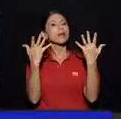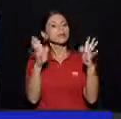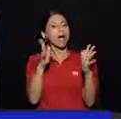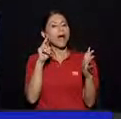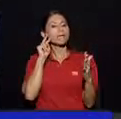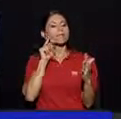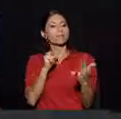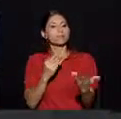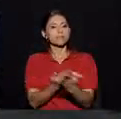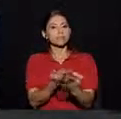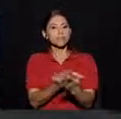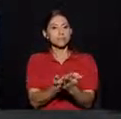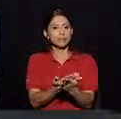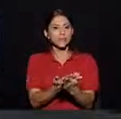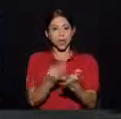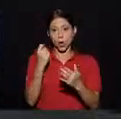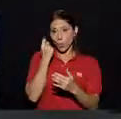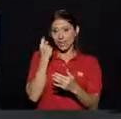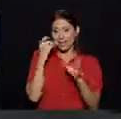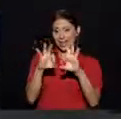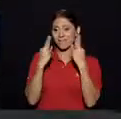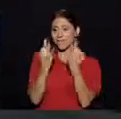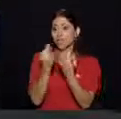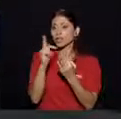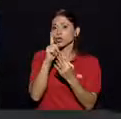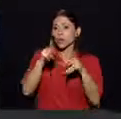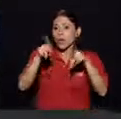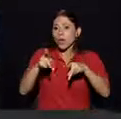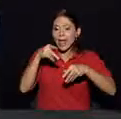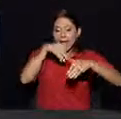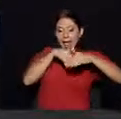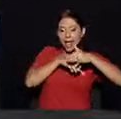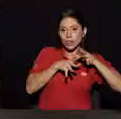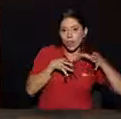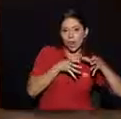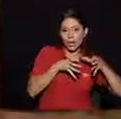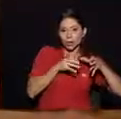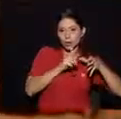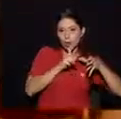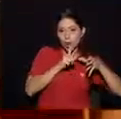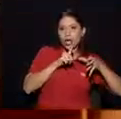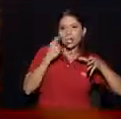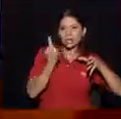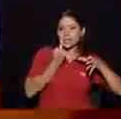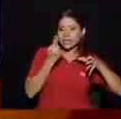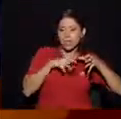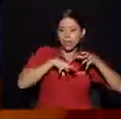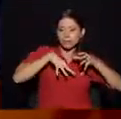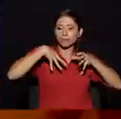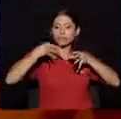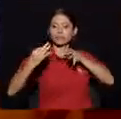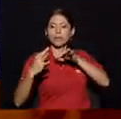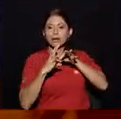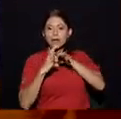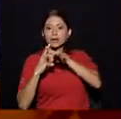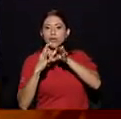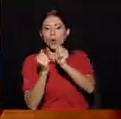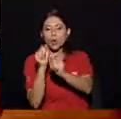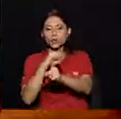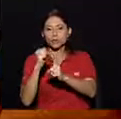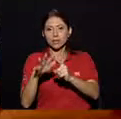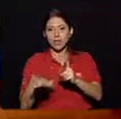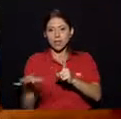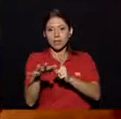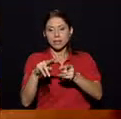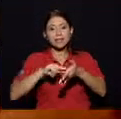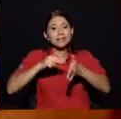que las familias no son escenarios endógenos, sino que están en una estrecha interacción con la sociedad. Esto significa que